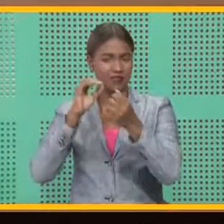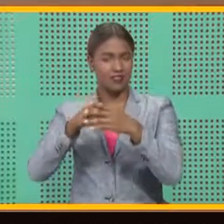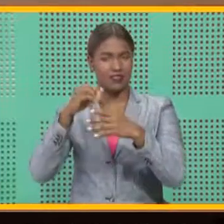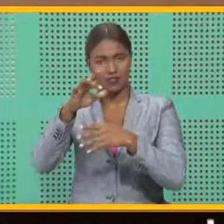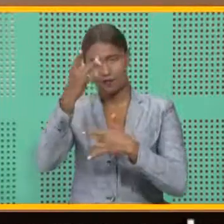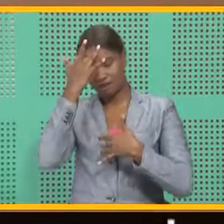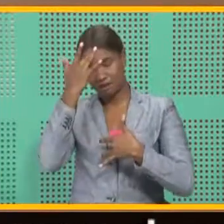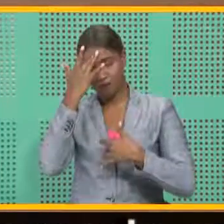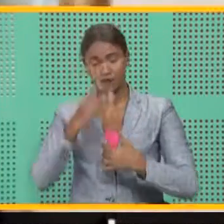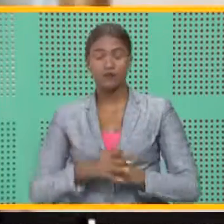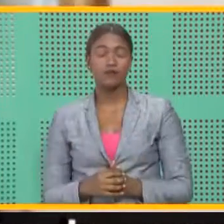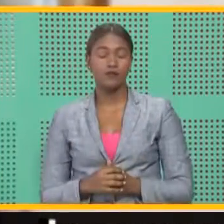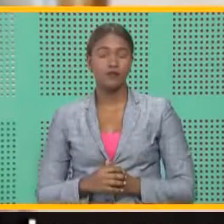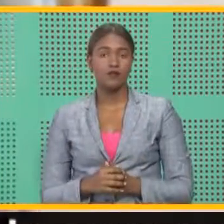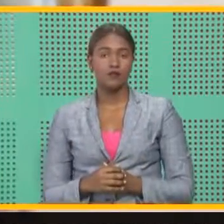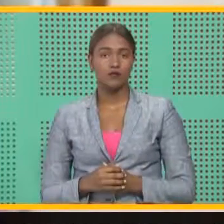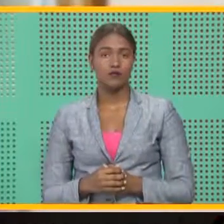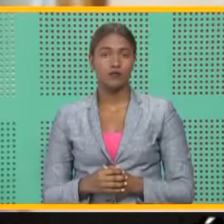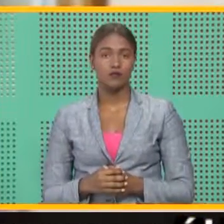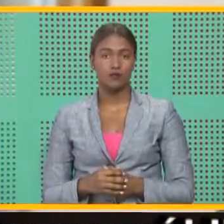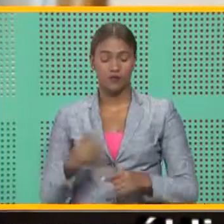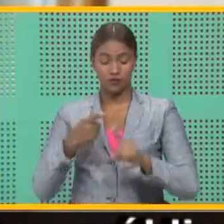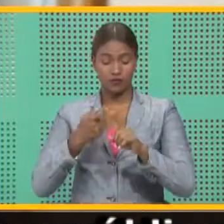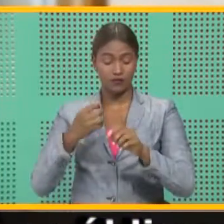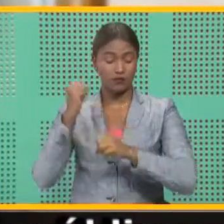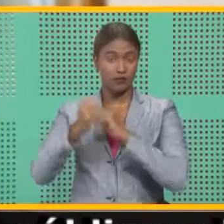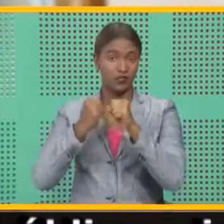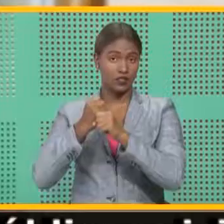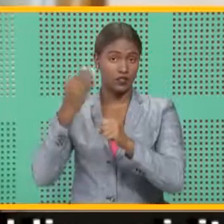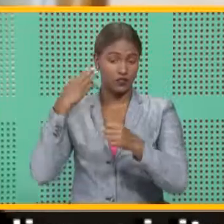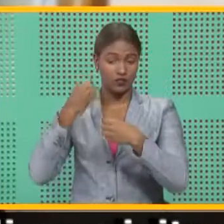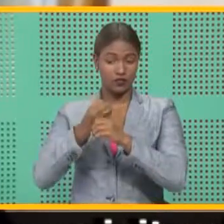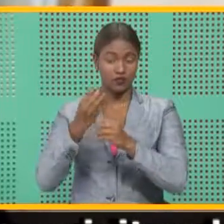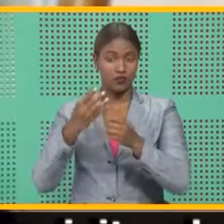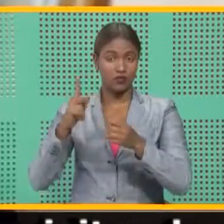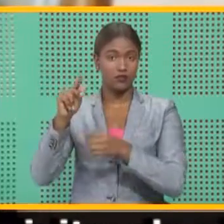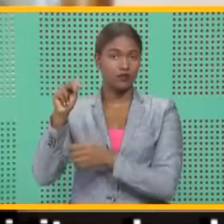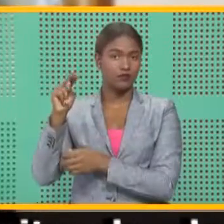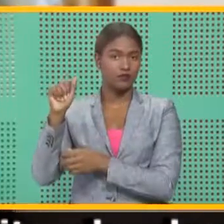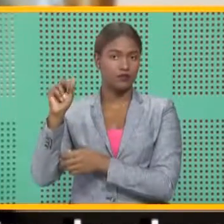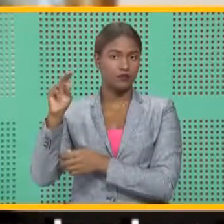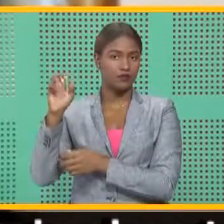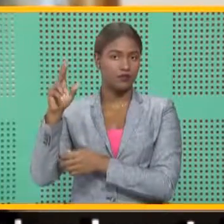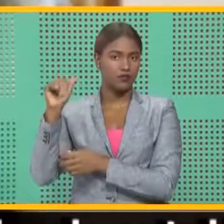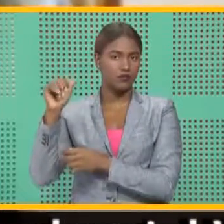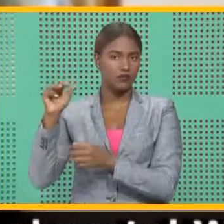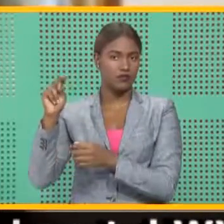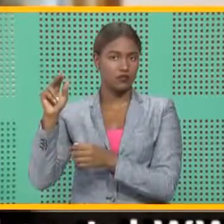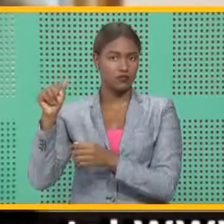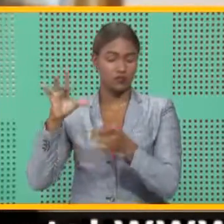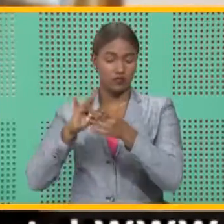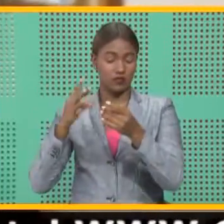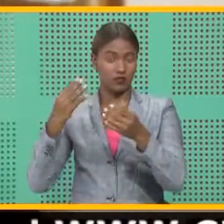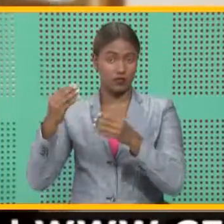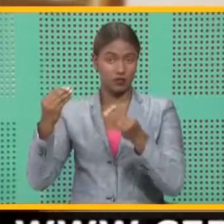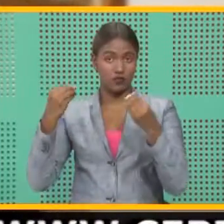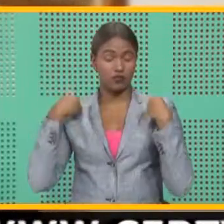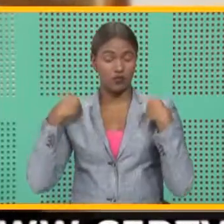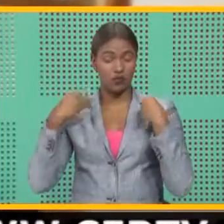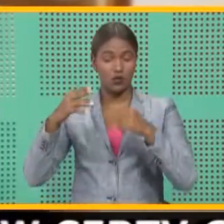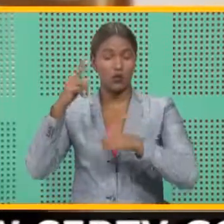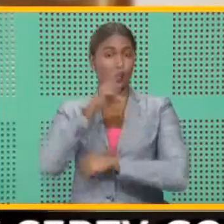enfermedad. Desde el año pasado, la Organización Panamericana de la Salud, en noviembre, emitió una